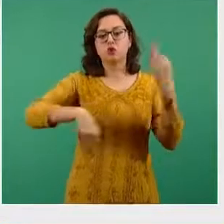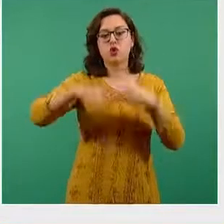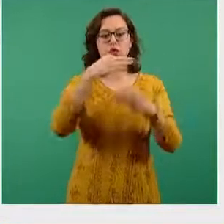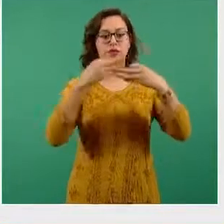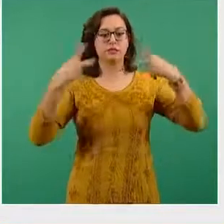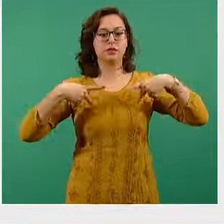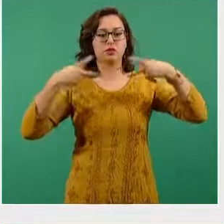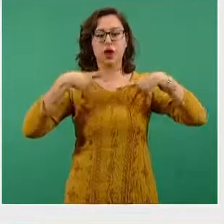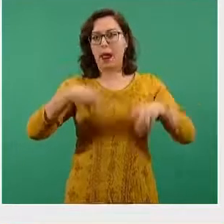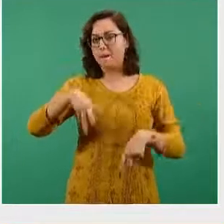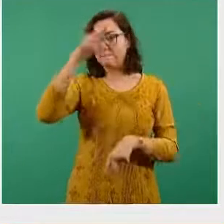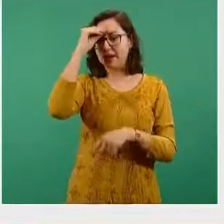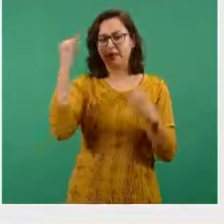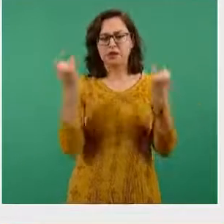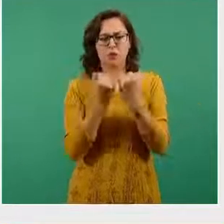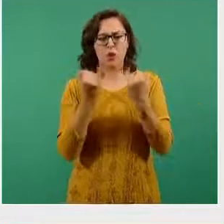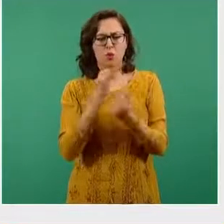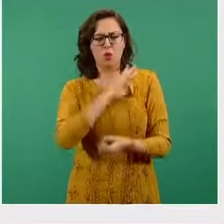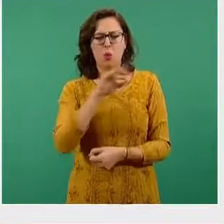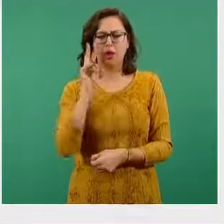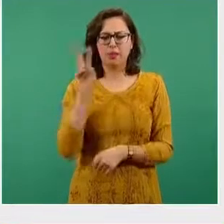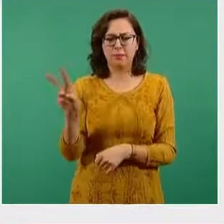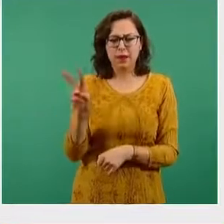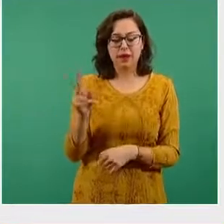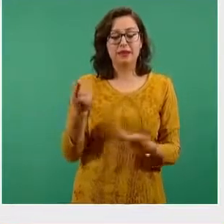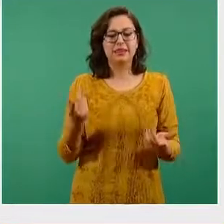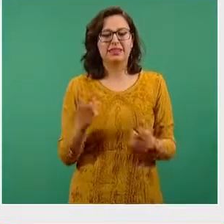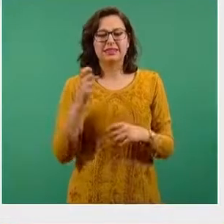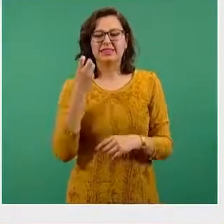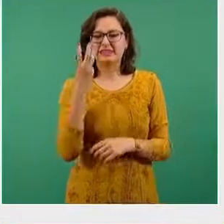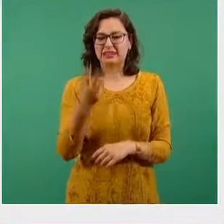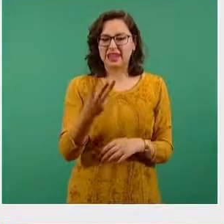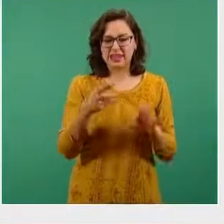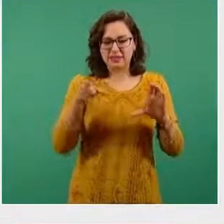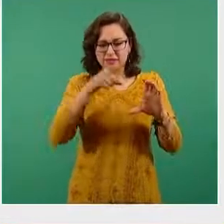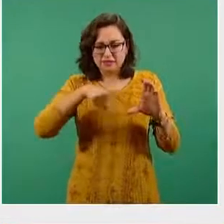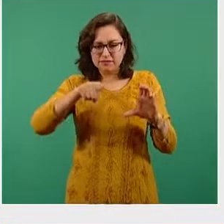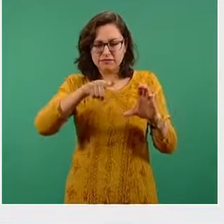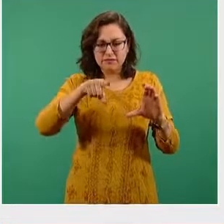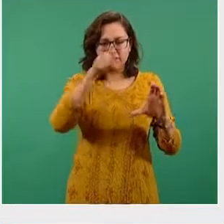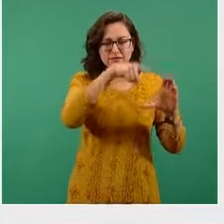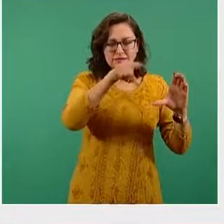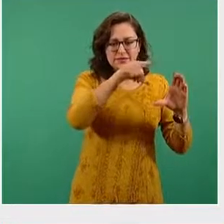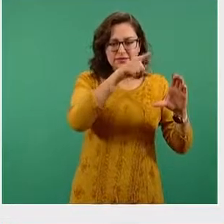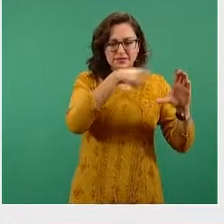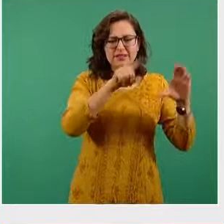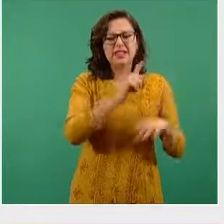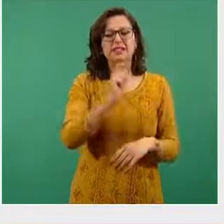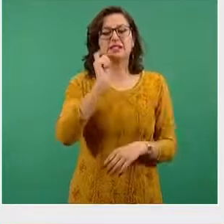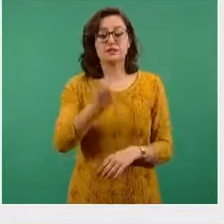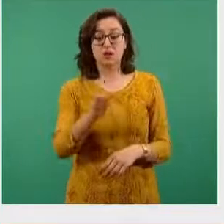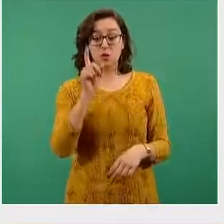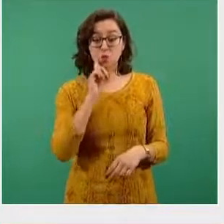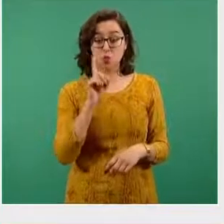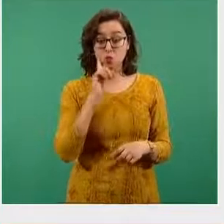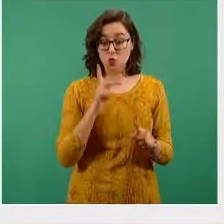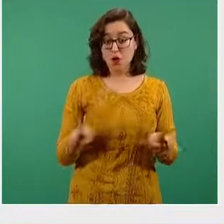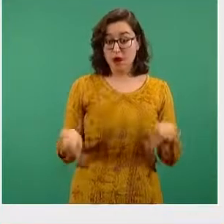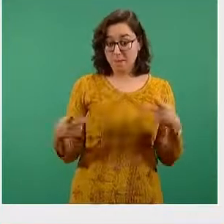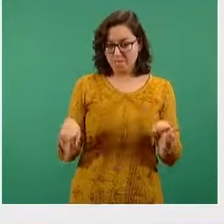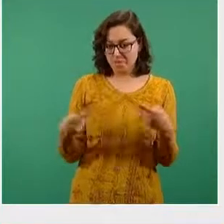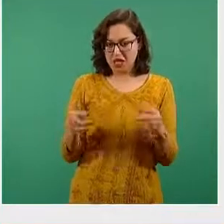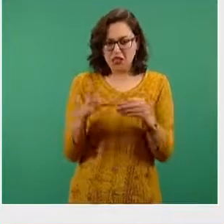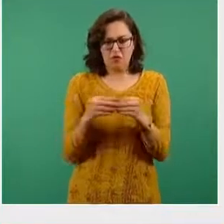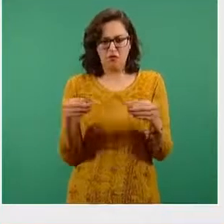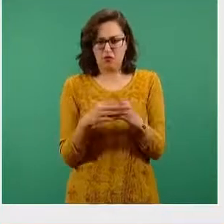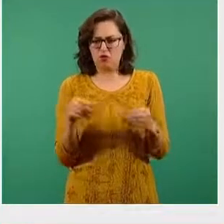Si ustedes ven la imagen, hay 3 círculos amarillos. Es una vendedora de frutas en